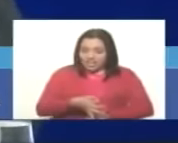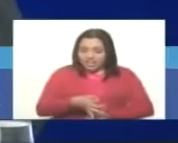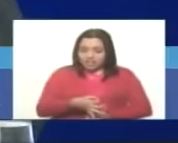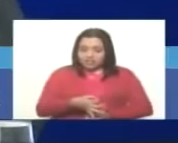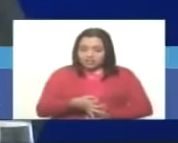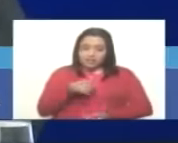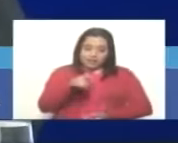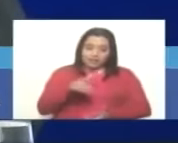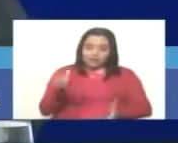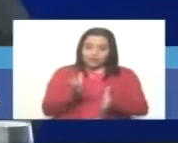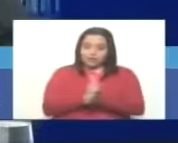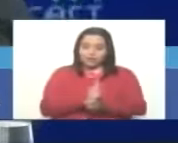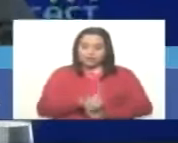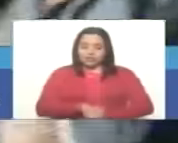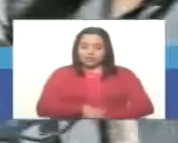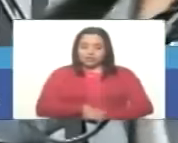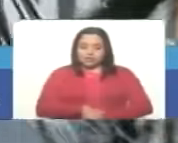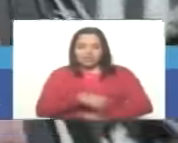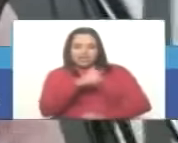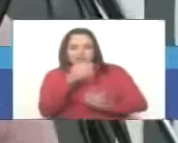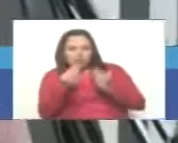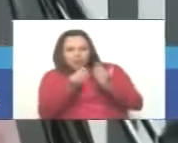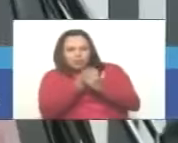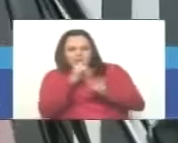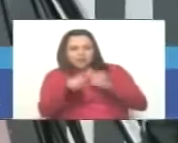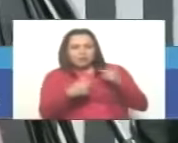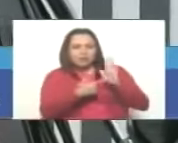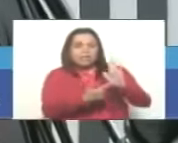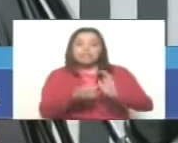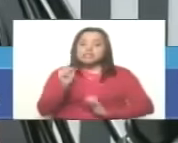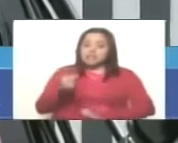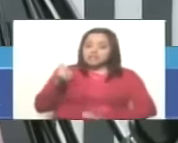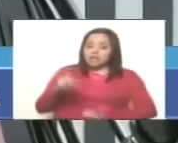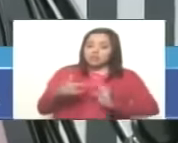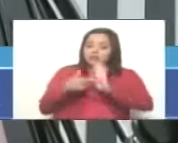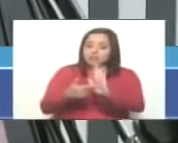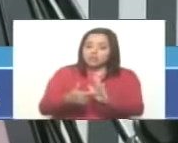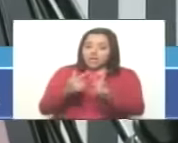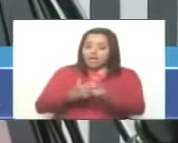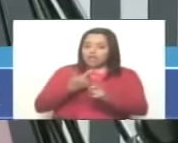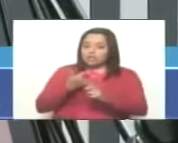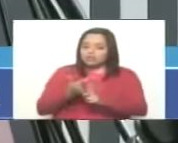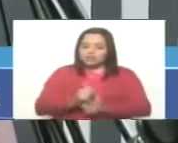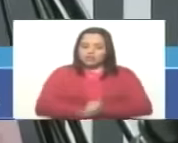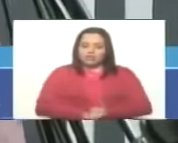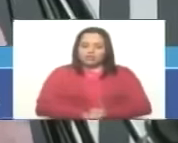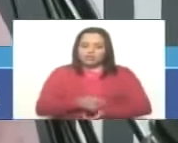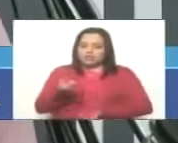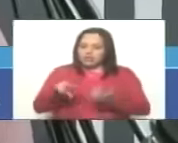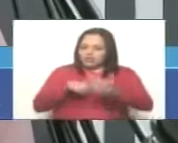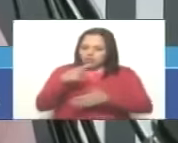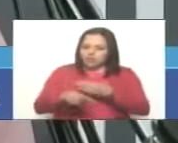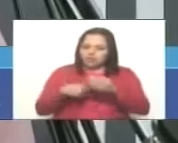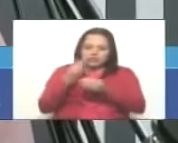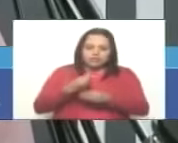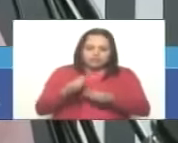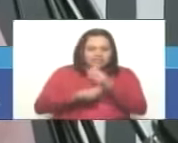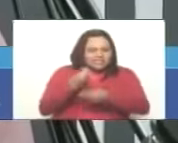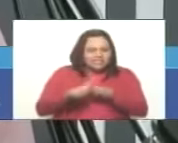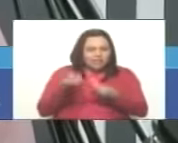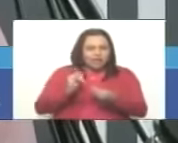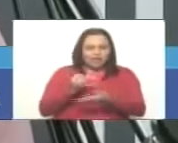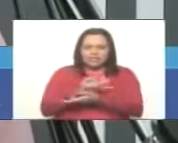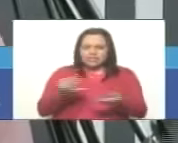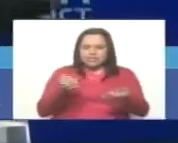aquí fue. Por más que lo tape, hermano, eso sale. Por más que lo tape, eso va a salir. Entonces, claro. Yo creo que ese plan que hicimos fue tan impecable,